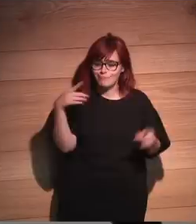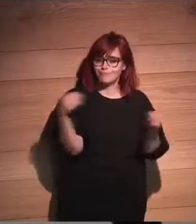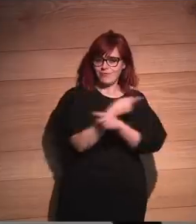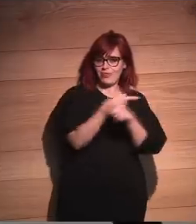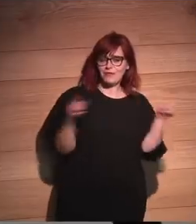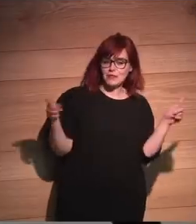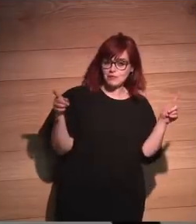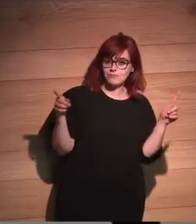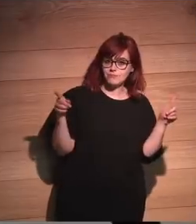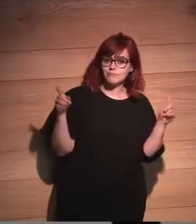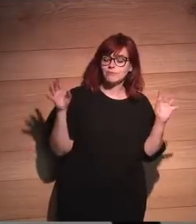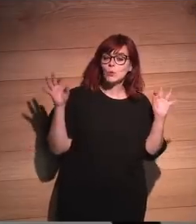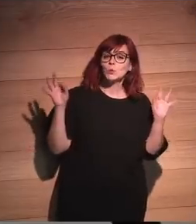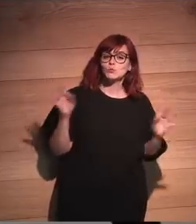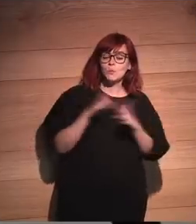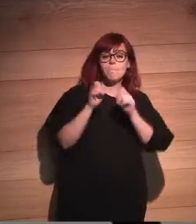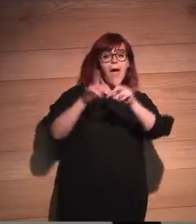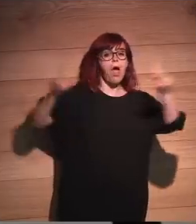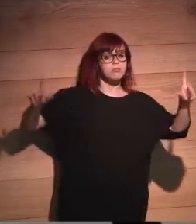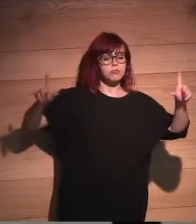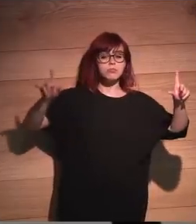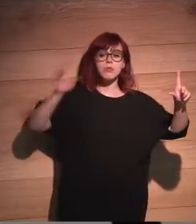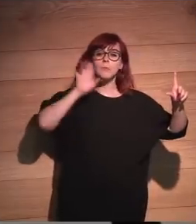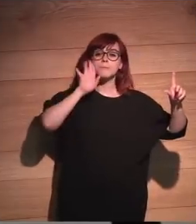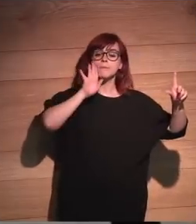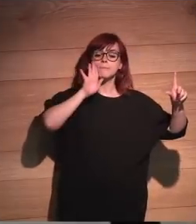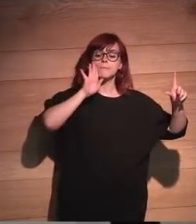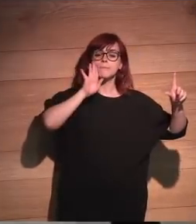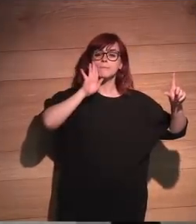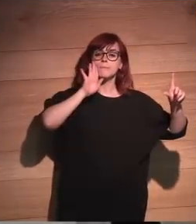esa. En pantalla pueden ver